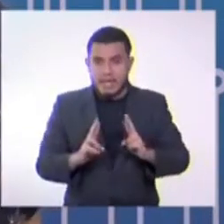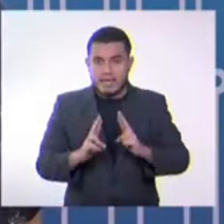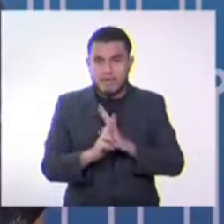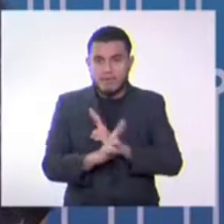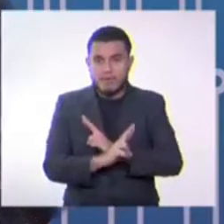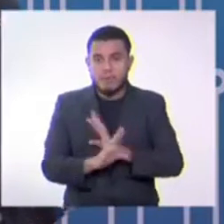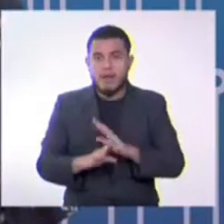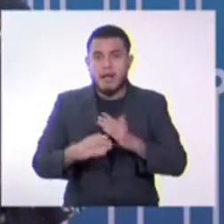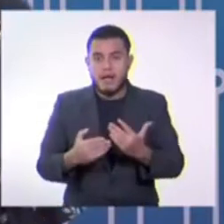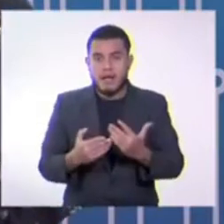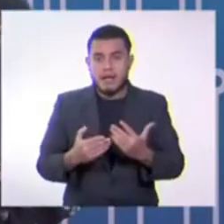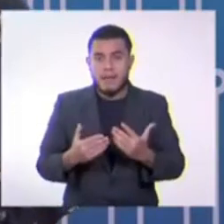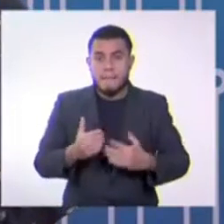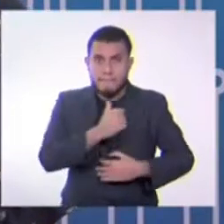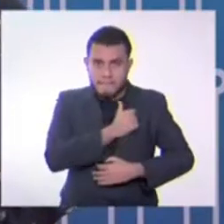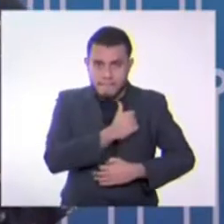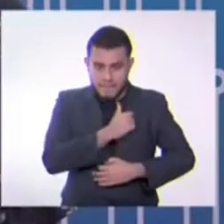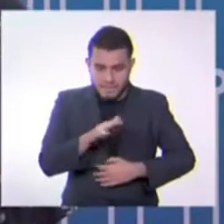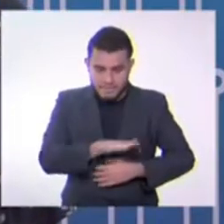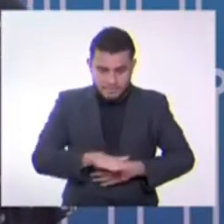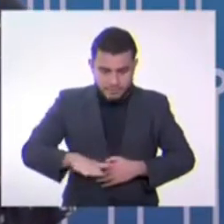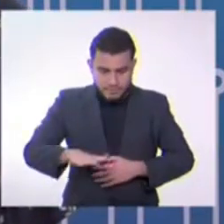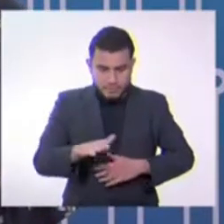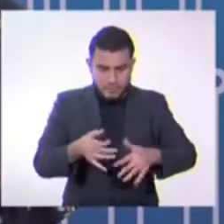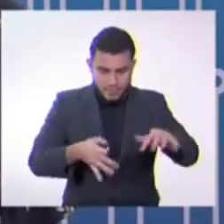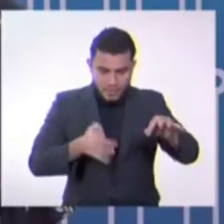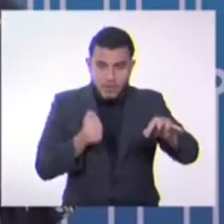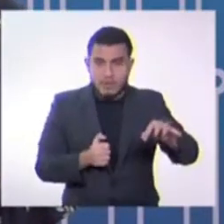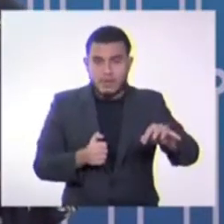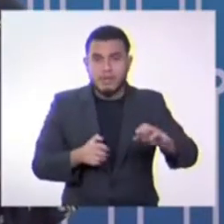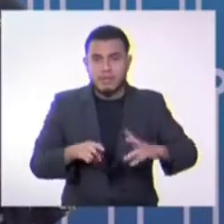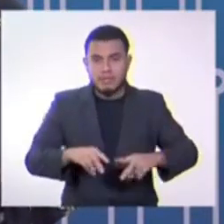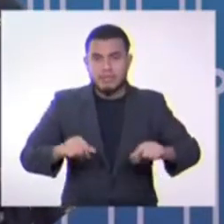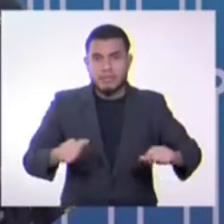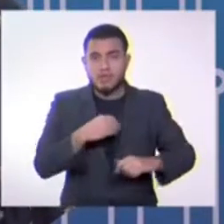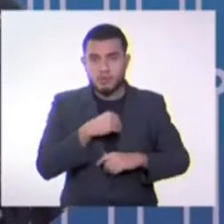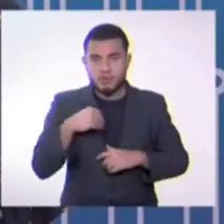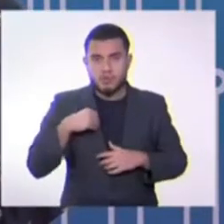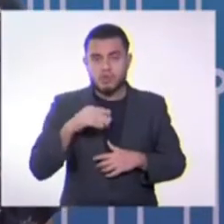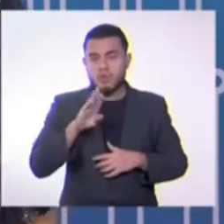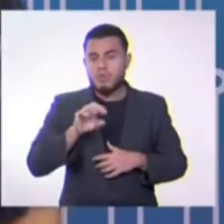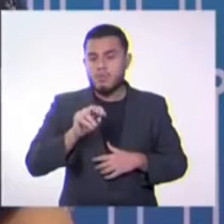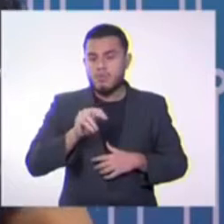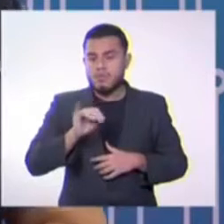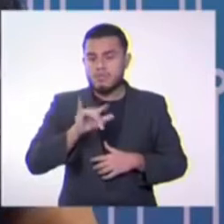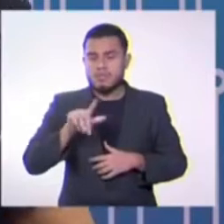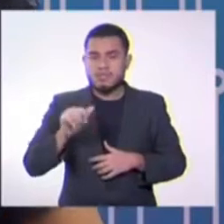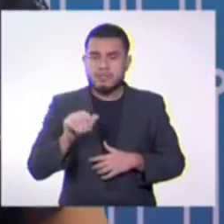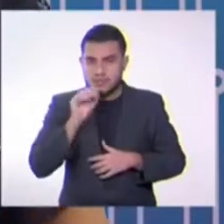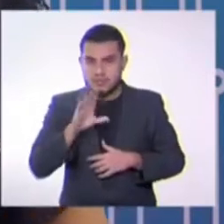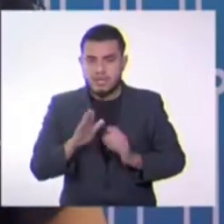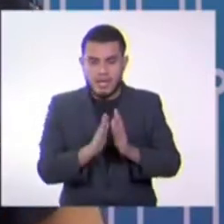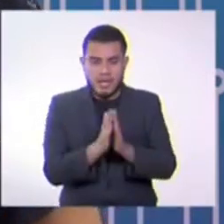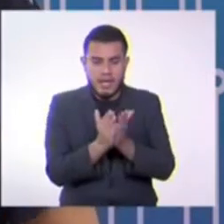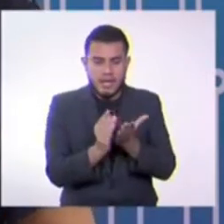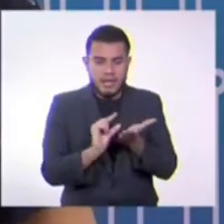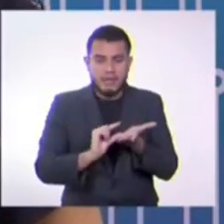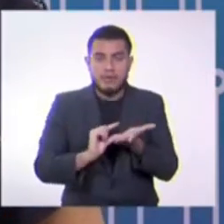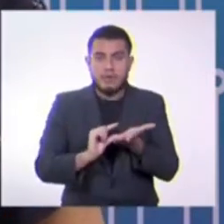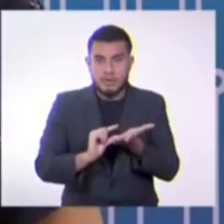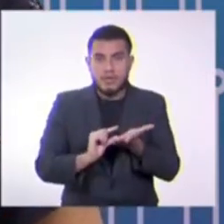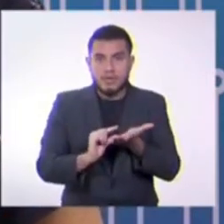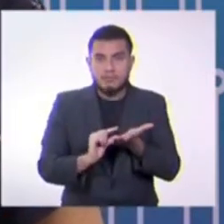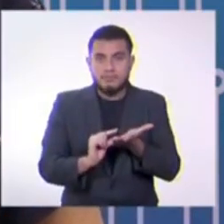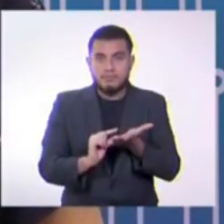a la tenencia de la tierra. Ya lo dice el doctor Adolfo Bonilla, en el libro de La tenencia